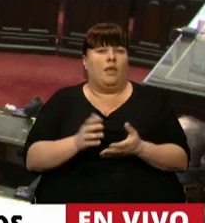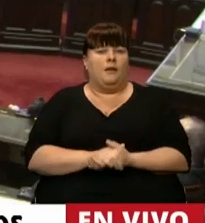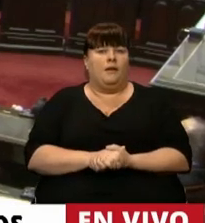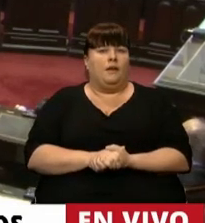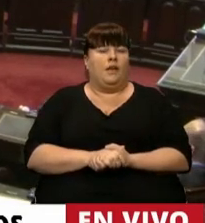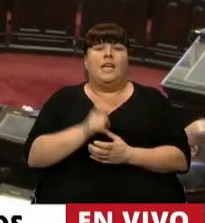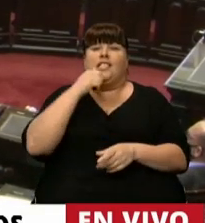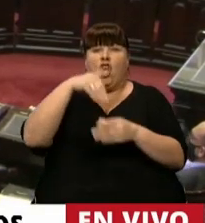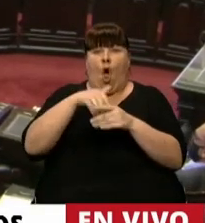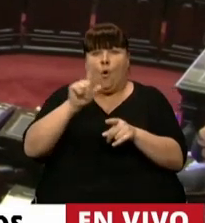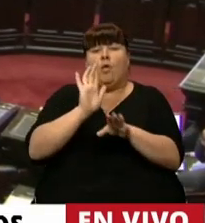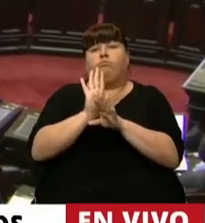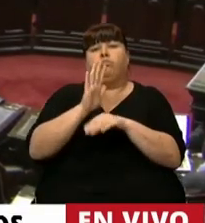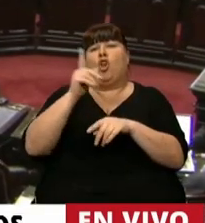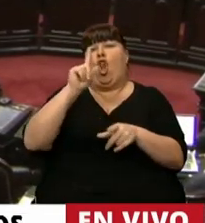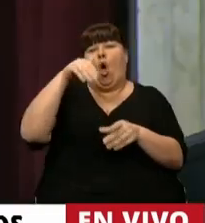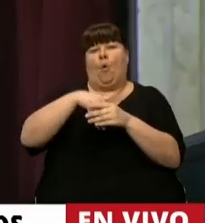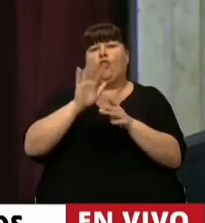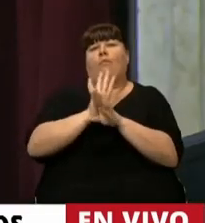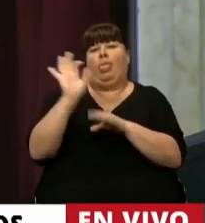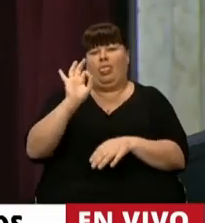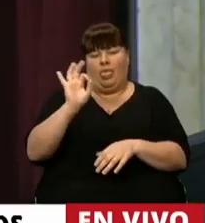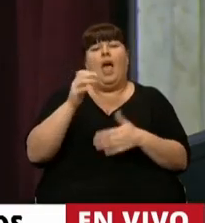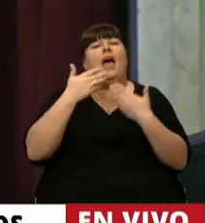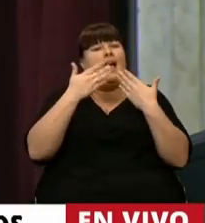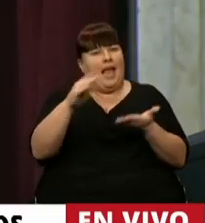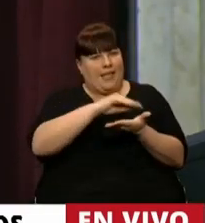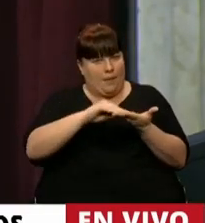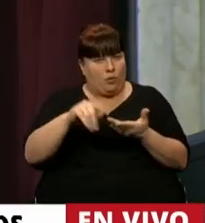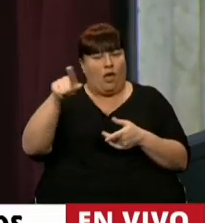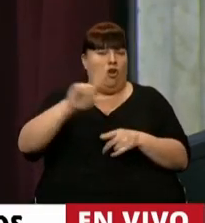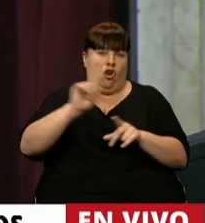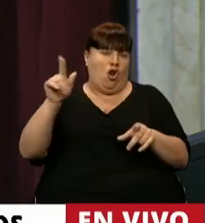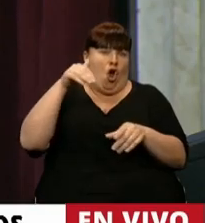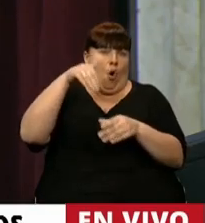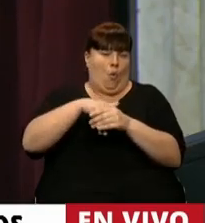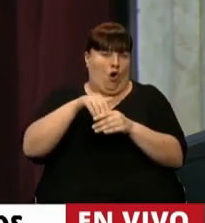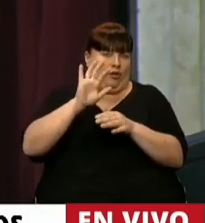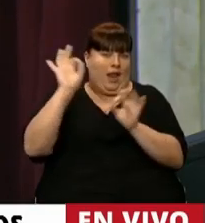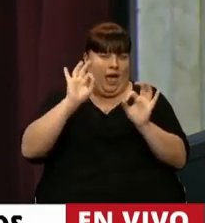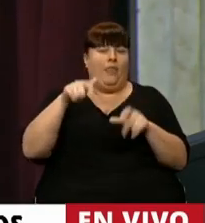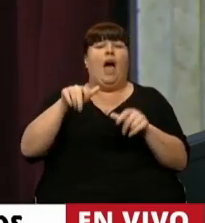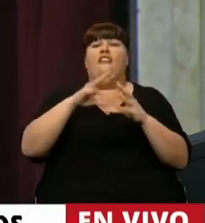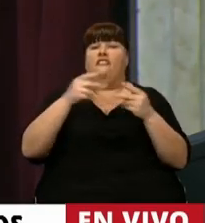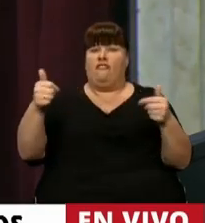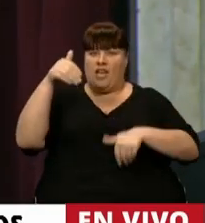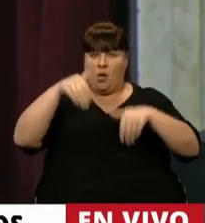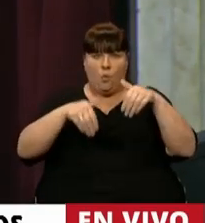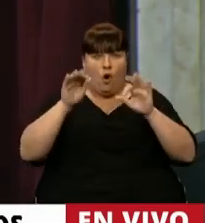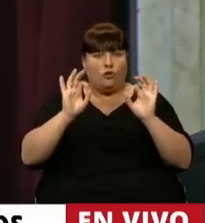al no votar y su abstención gracias diputado ritondo se considera abstención se cierra la votación